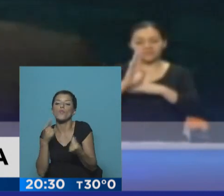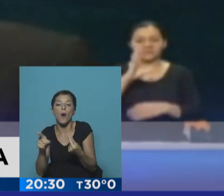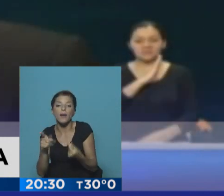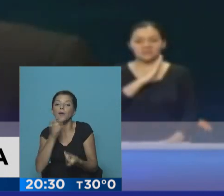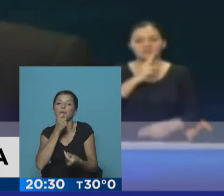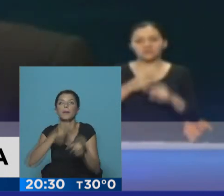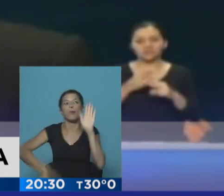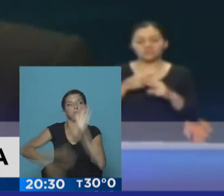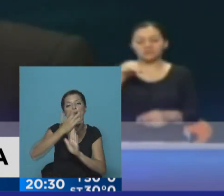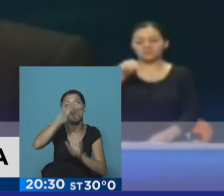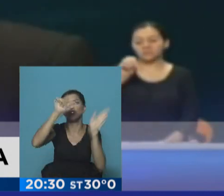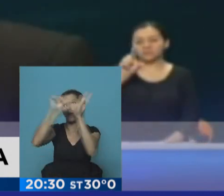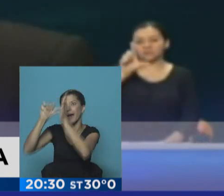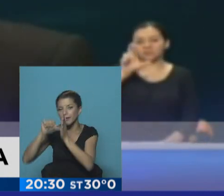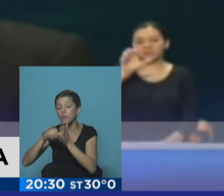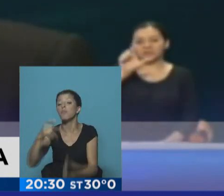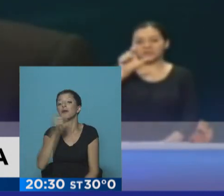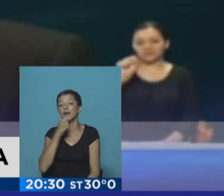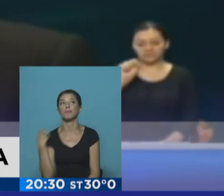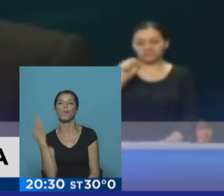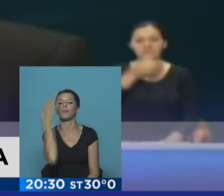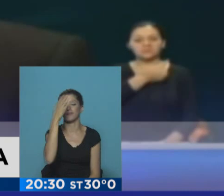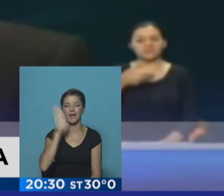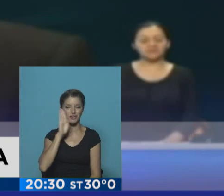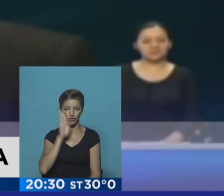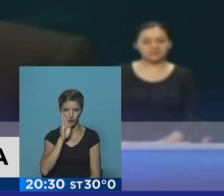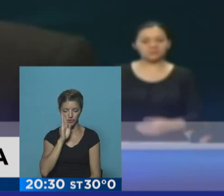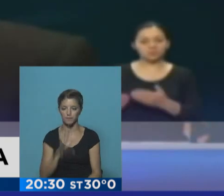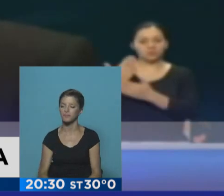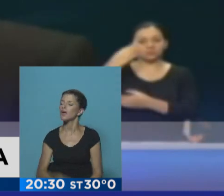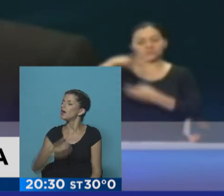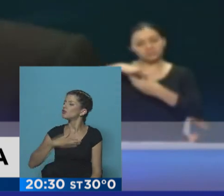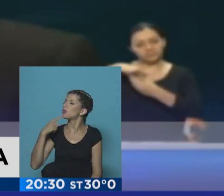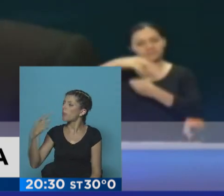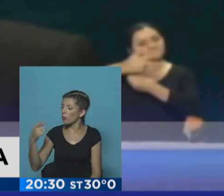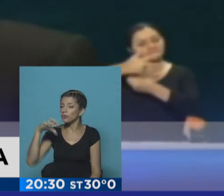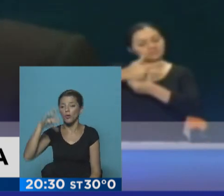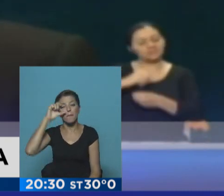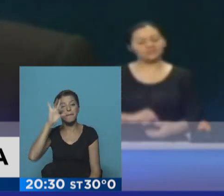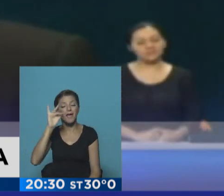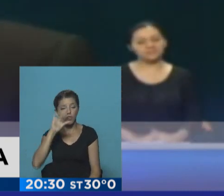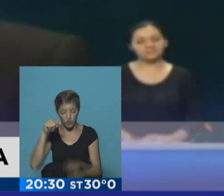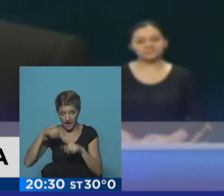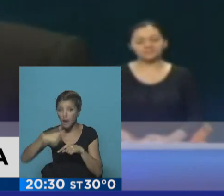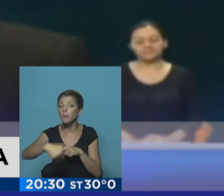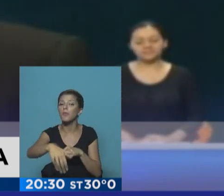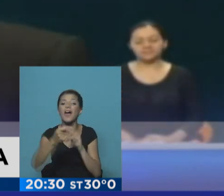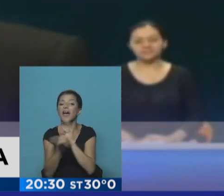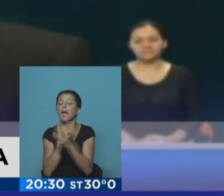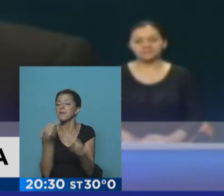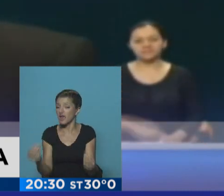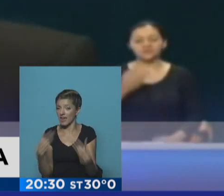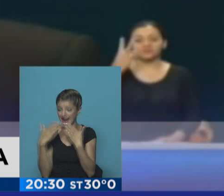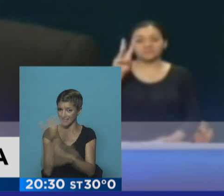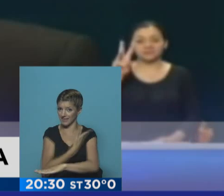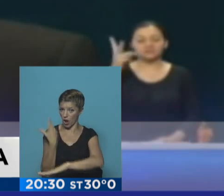del país e irse justamente a los Estados Unidos. Pedro, la pregunta es, ¿qué puede cambiar de ahora más con este gobierno? Mira, muy